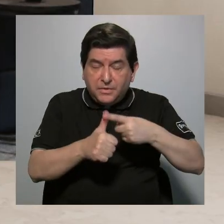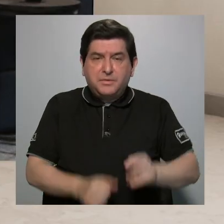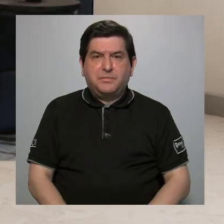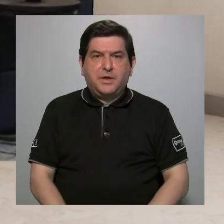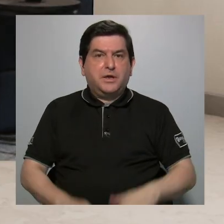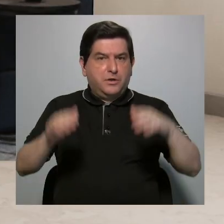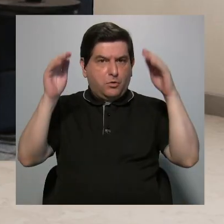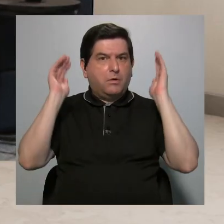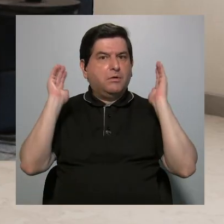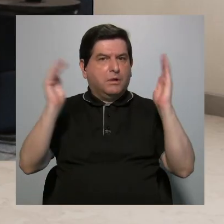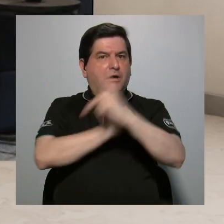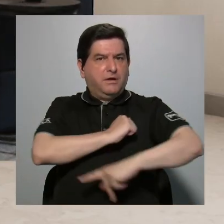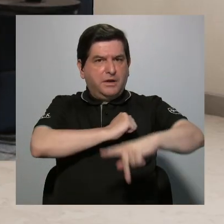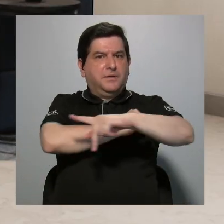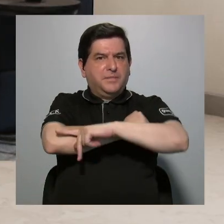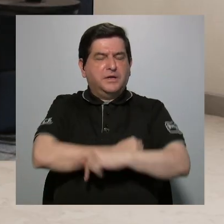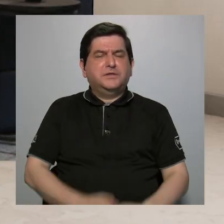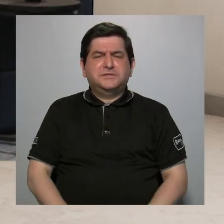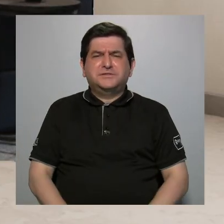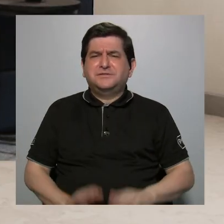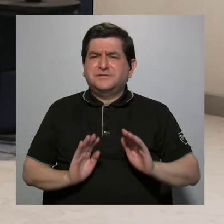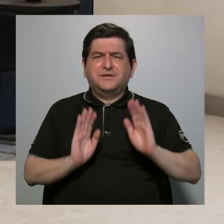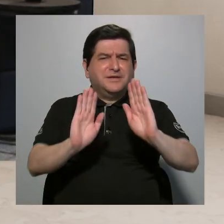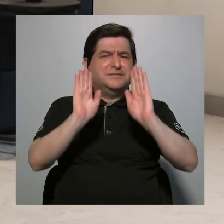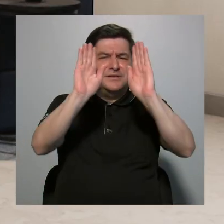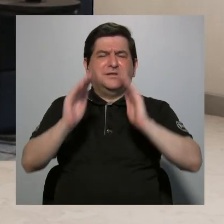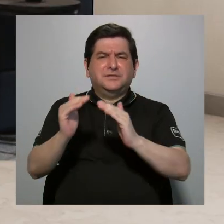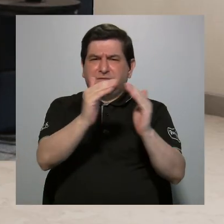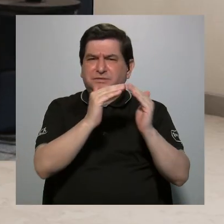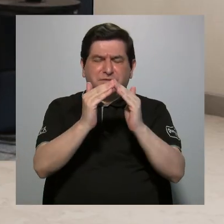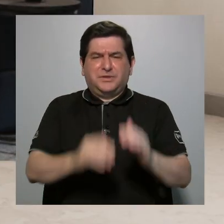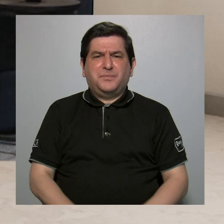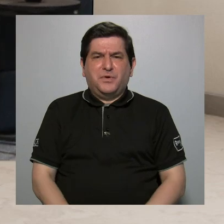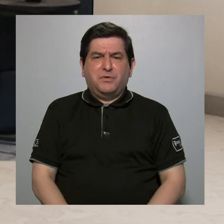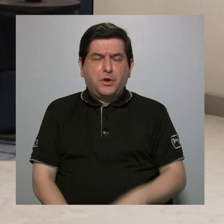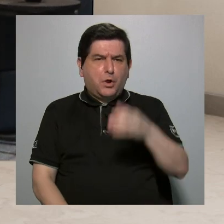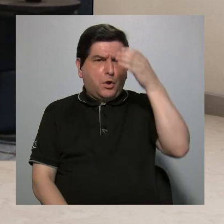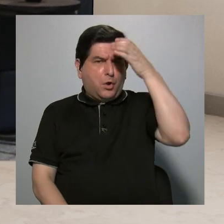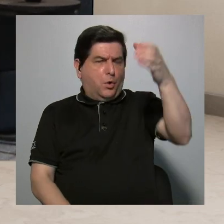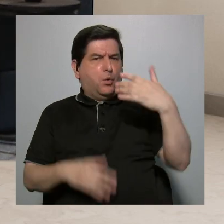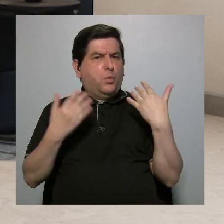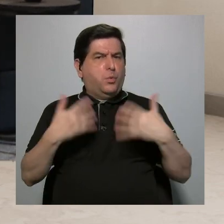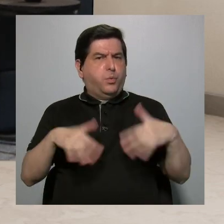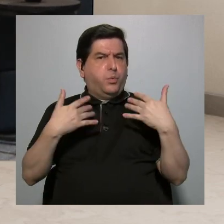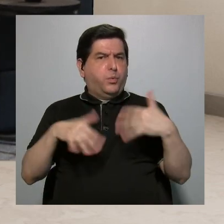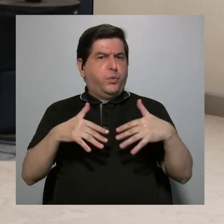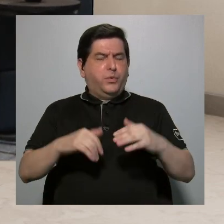es un gran país, un gran pueblo, con una gran cultura